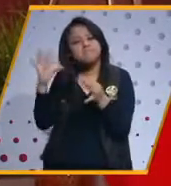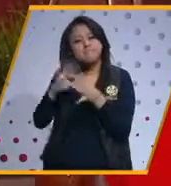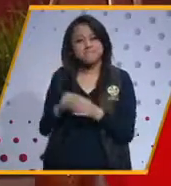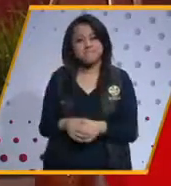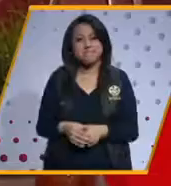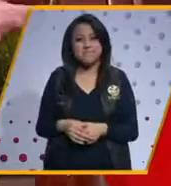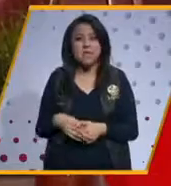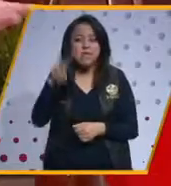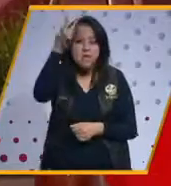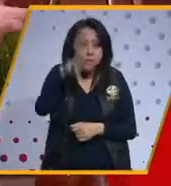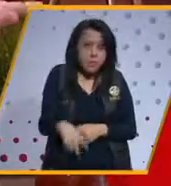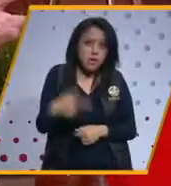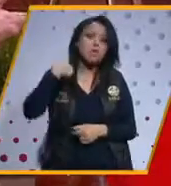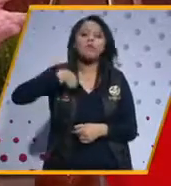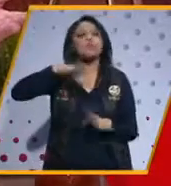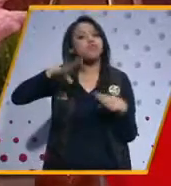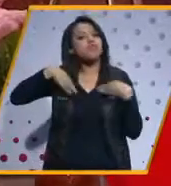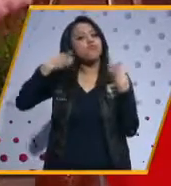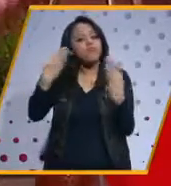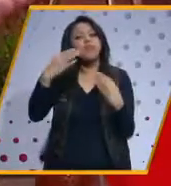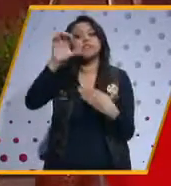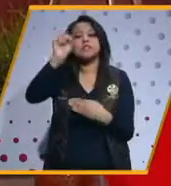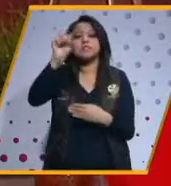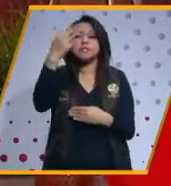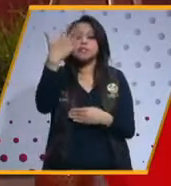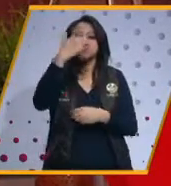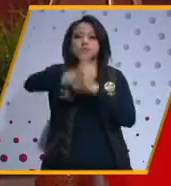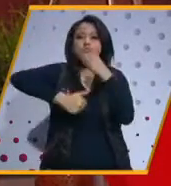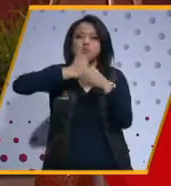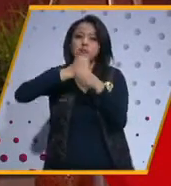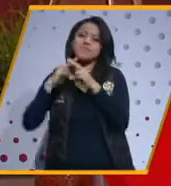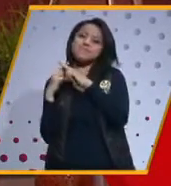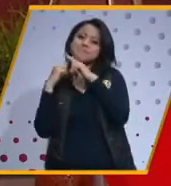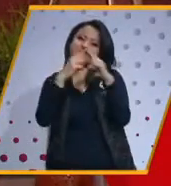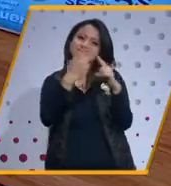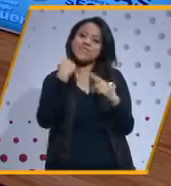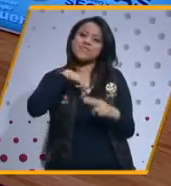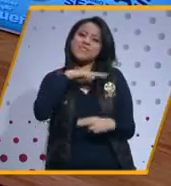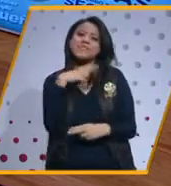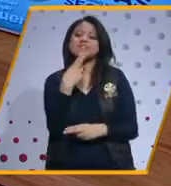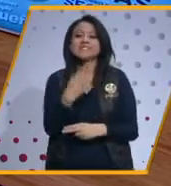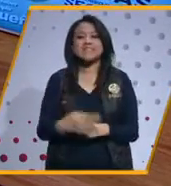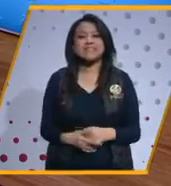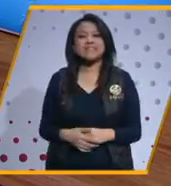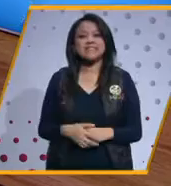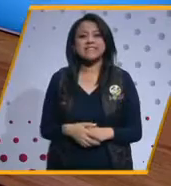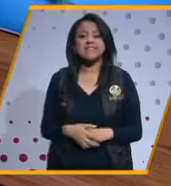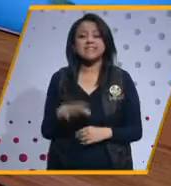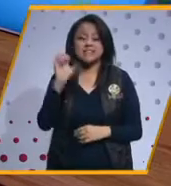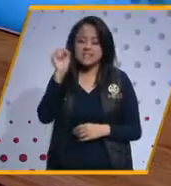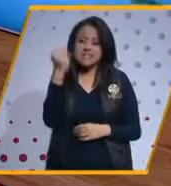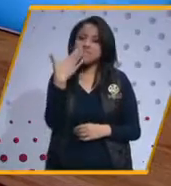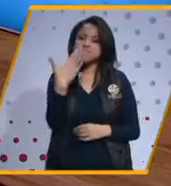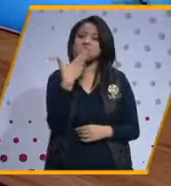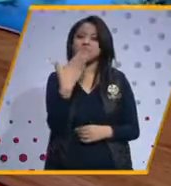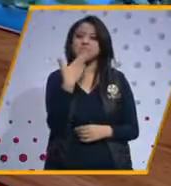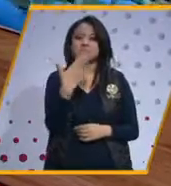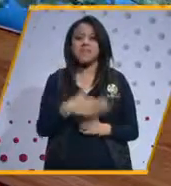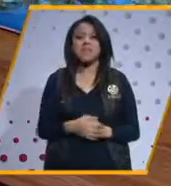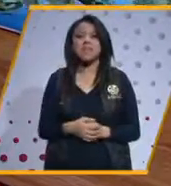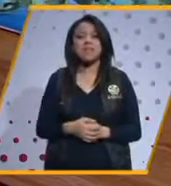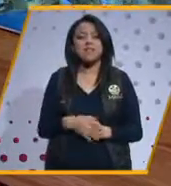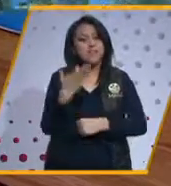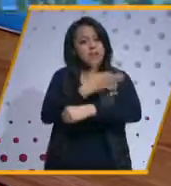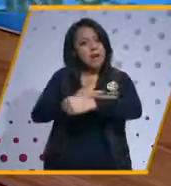completamente. Son 65 años de servicio, Jorge. Eso nos da la tranquilidad, 65 años, familias que han cumplido